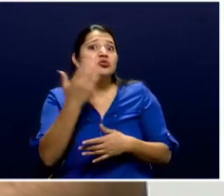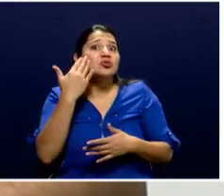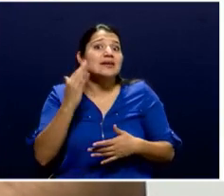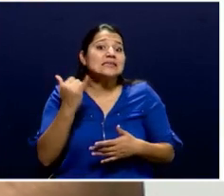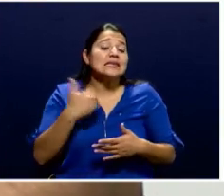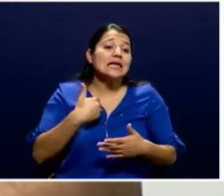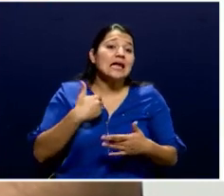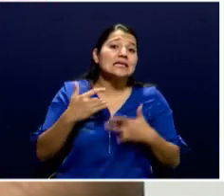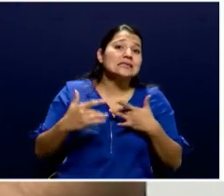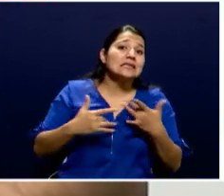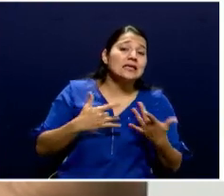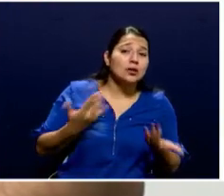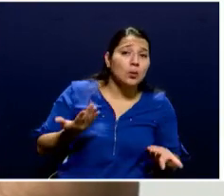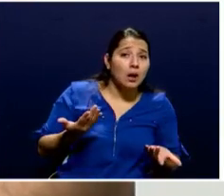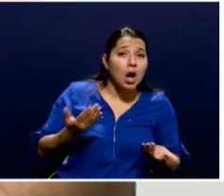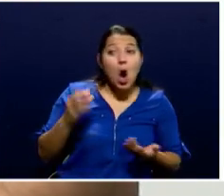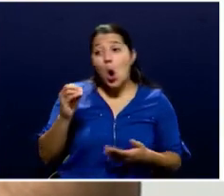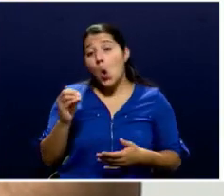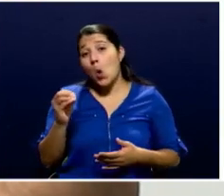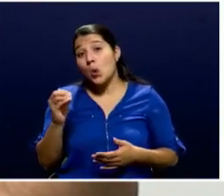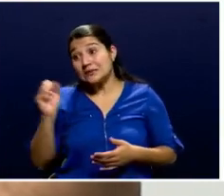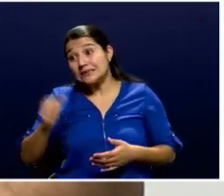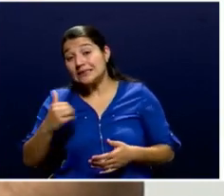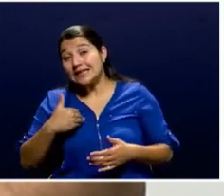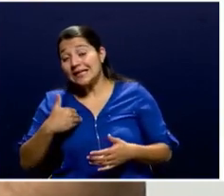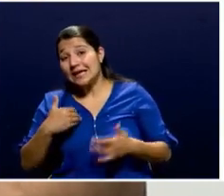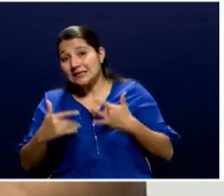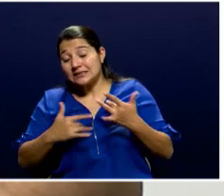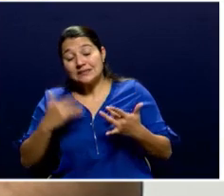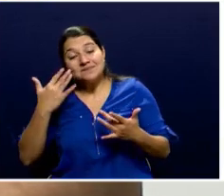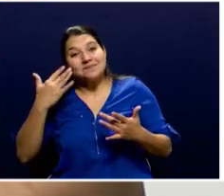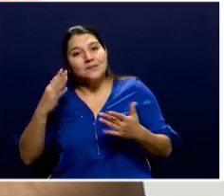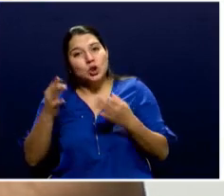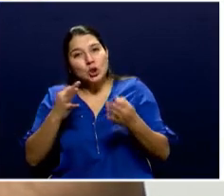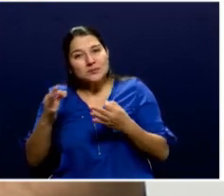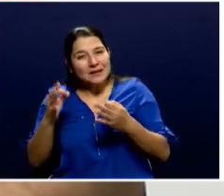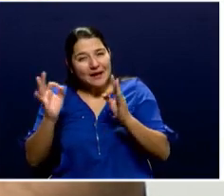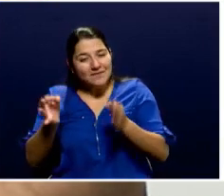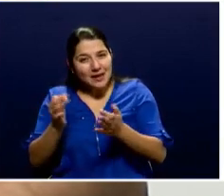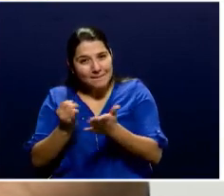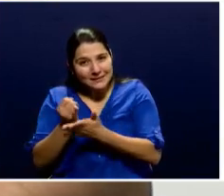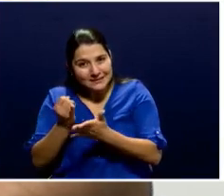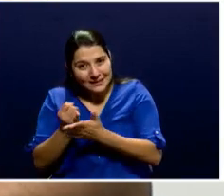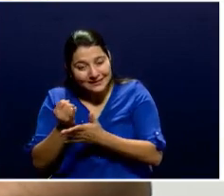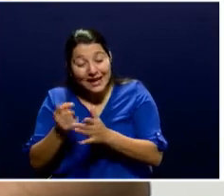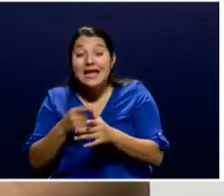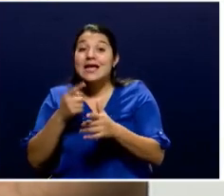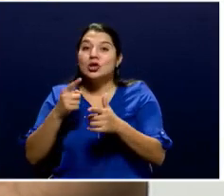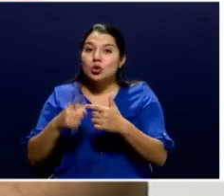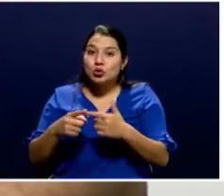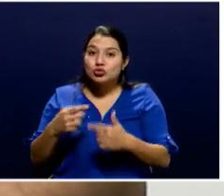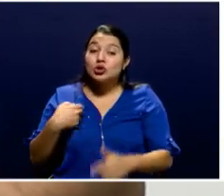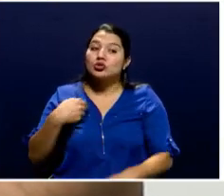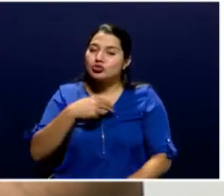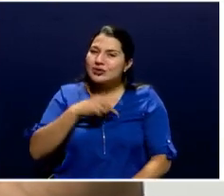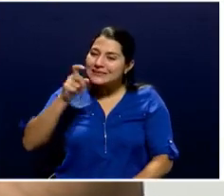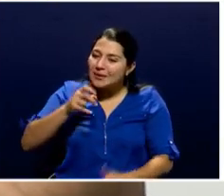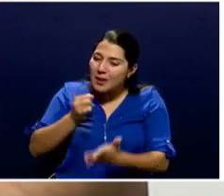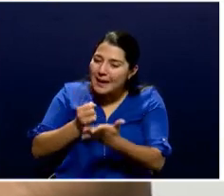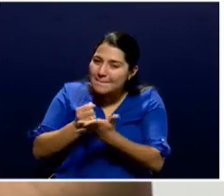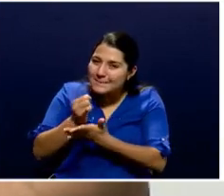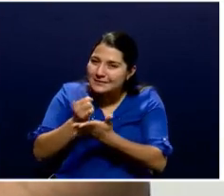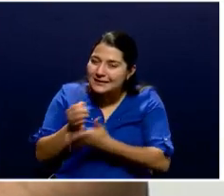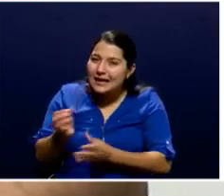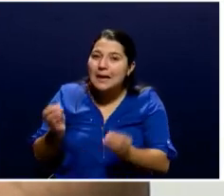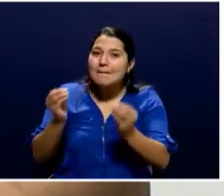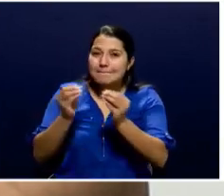a decir no, a mí no me da la droga porque yo no me siento enfermo. Entonces esto tiene que ser escalado, ya está